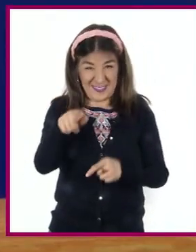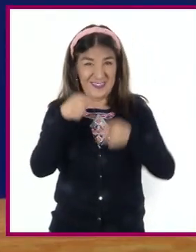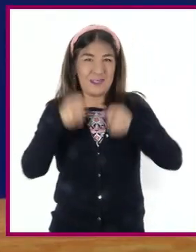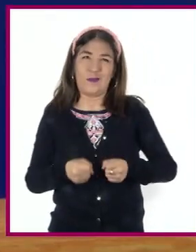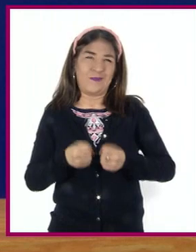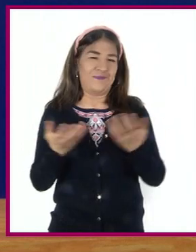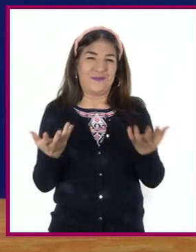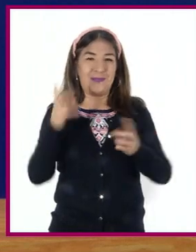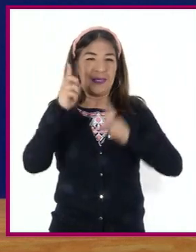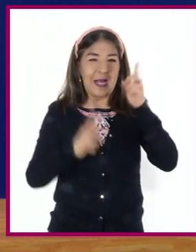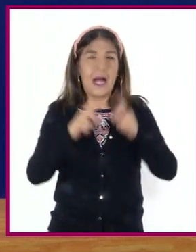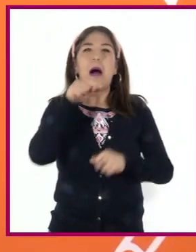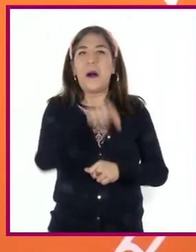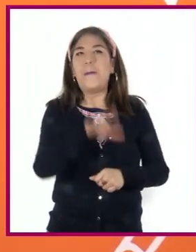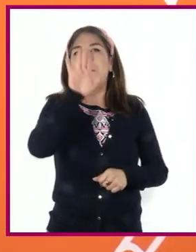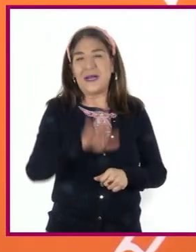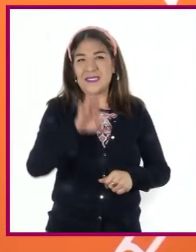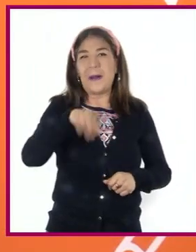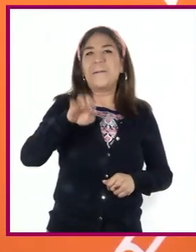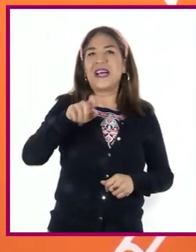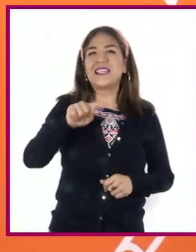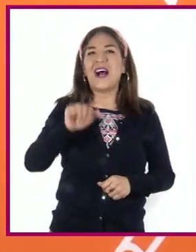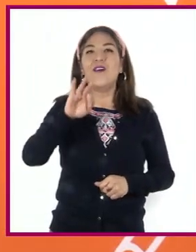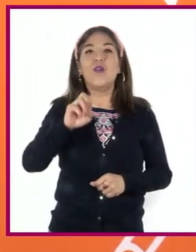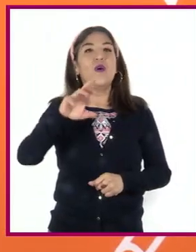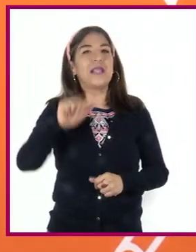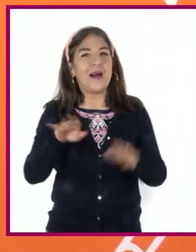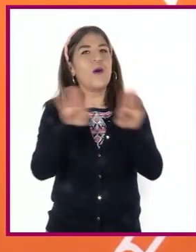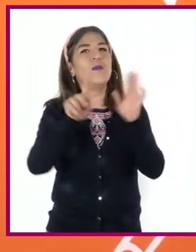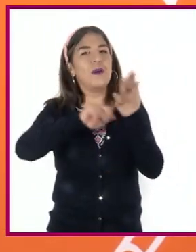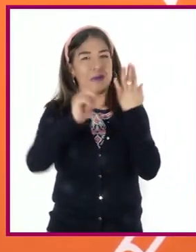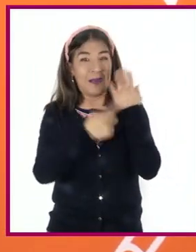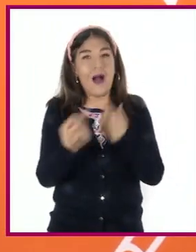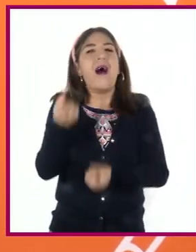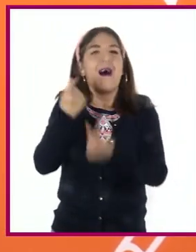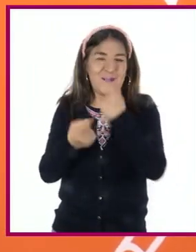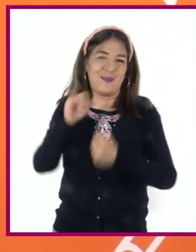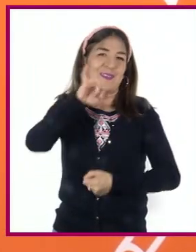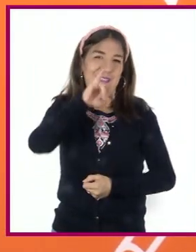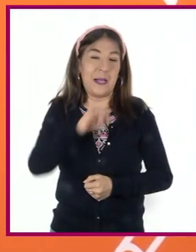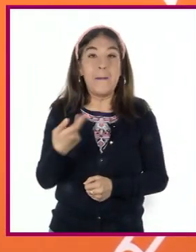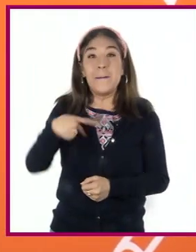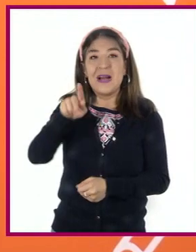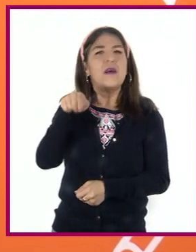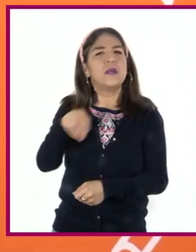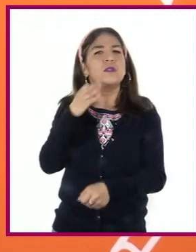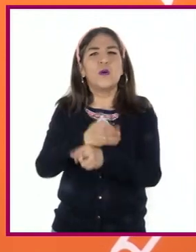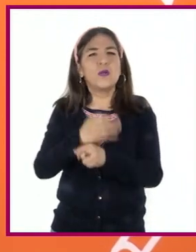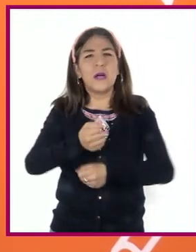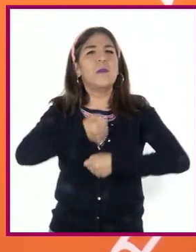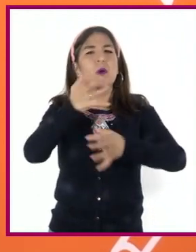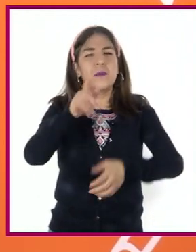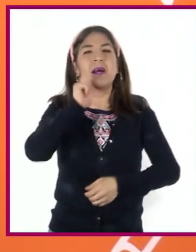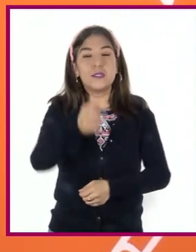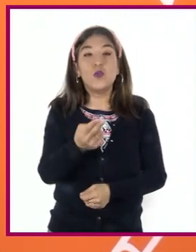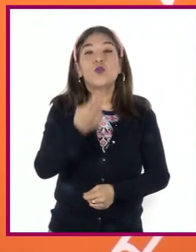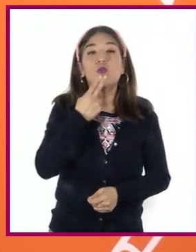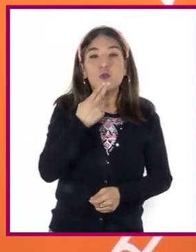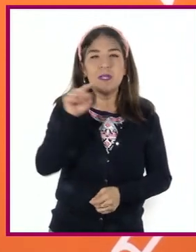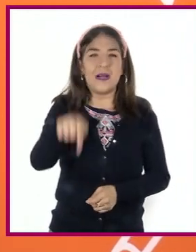te amo tanto que hablo con los árboles. Como te puedes dar cuenta, en este poema el autor exagera